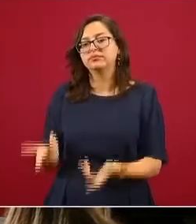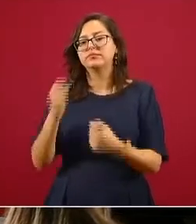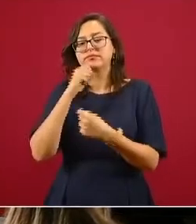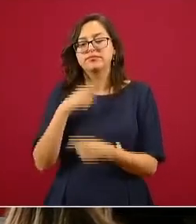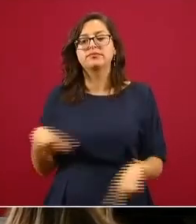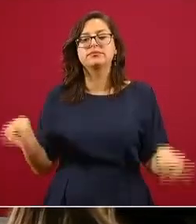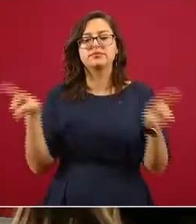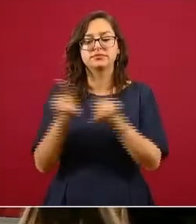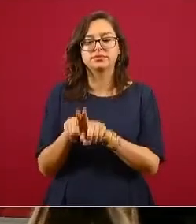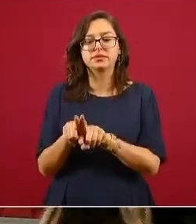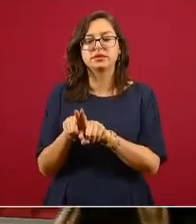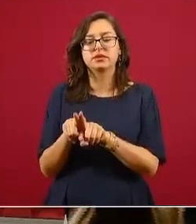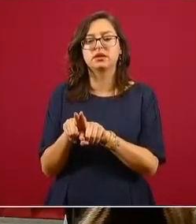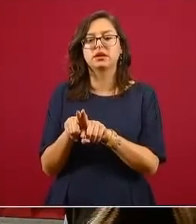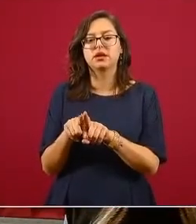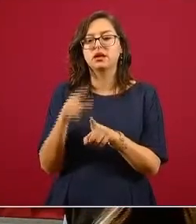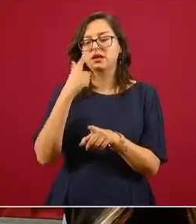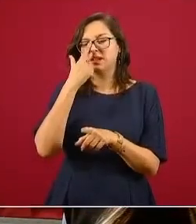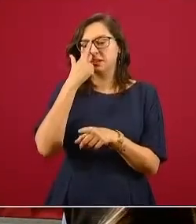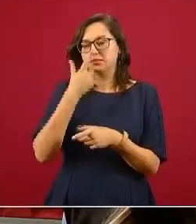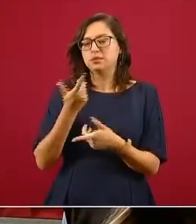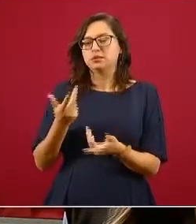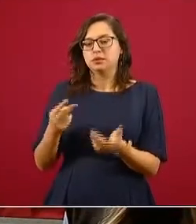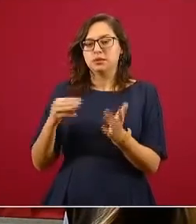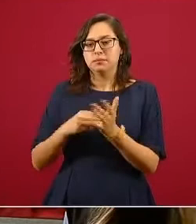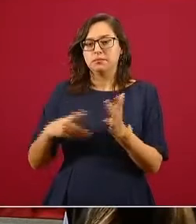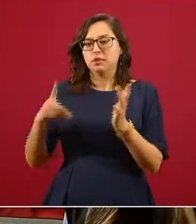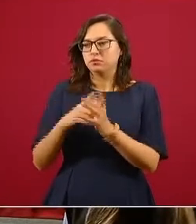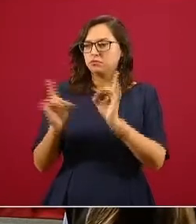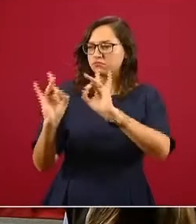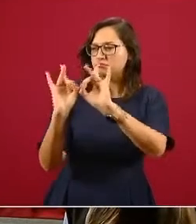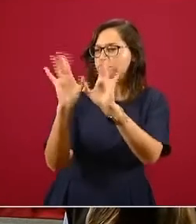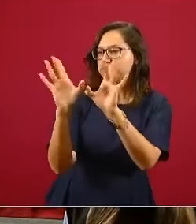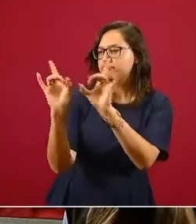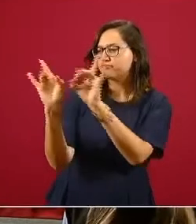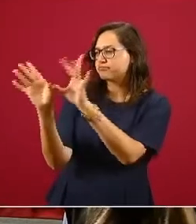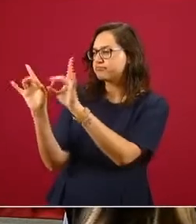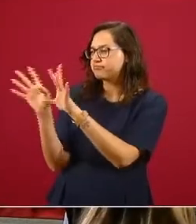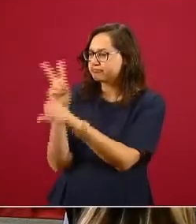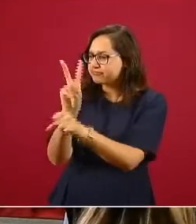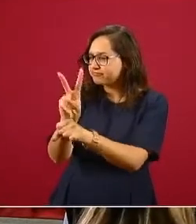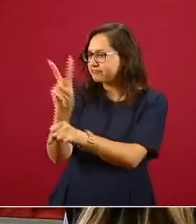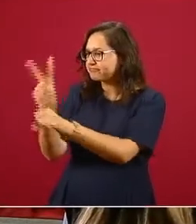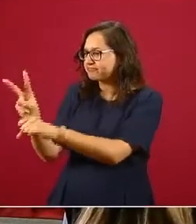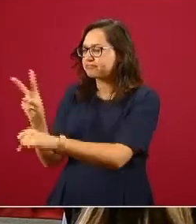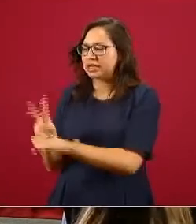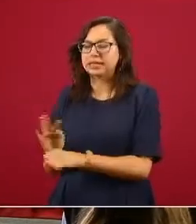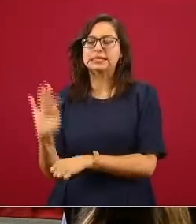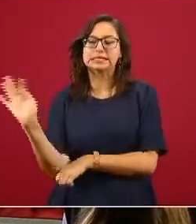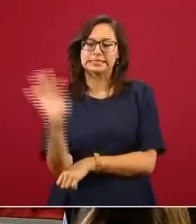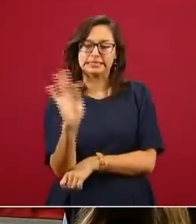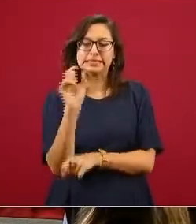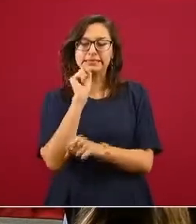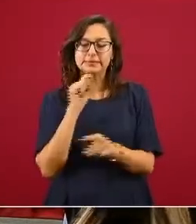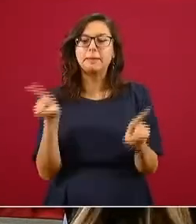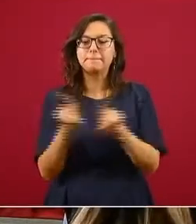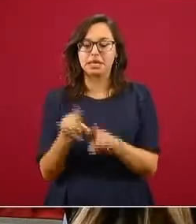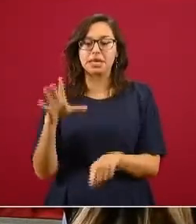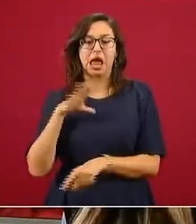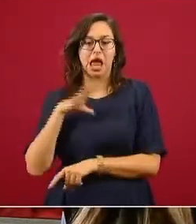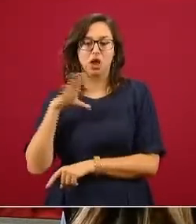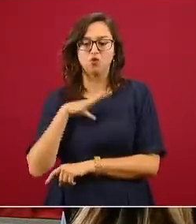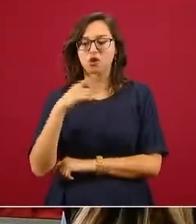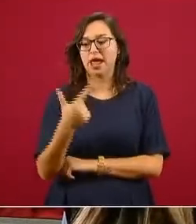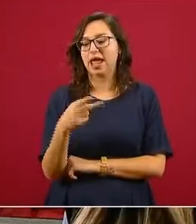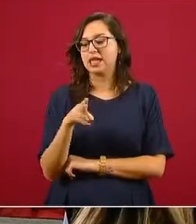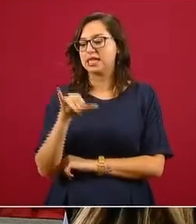hablaremos de uno de los métodos que es la vigilancia basada en eventos, mencionaremos quizá la guía para ese